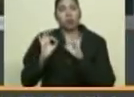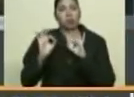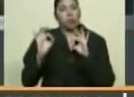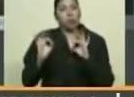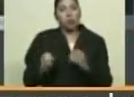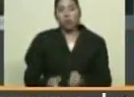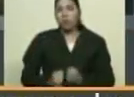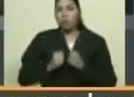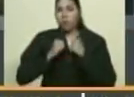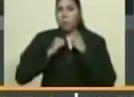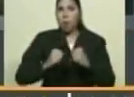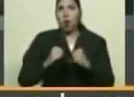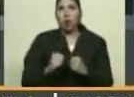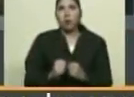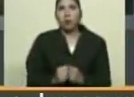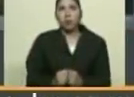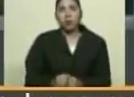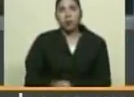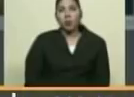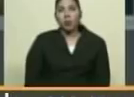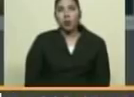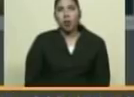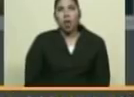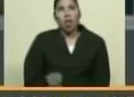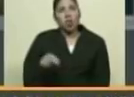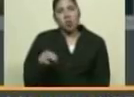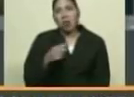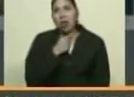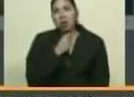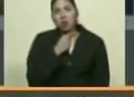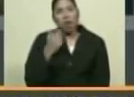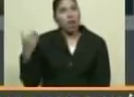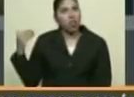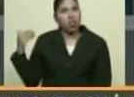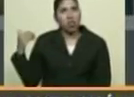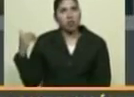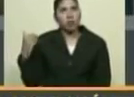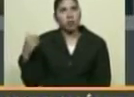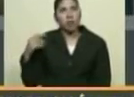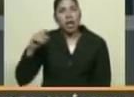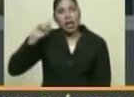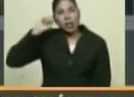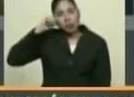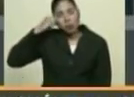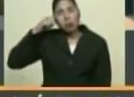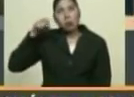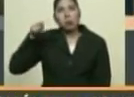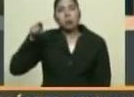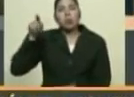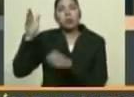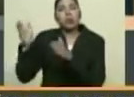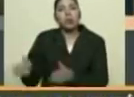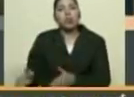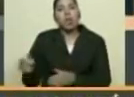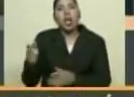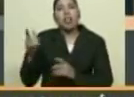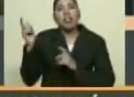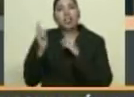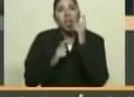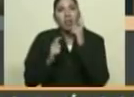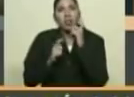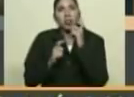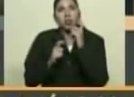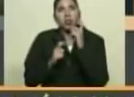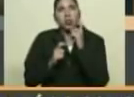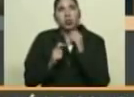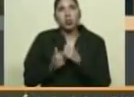Nunca nos ha gustado en lo personal. Buenas tardes, querido compañero, querida compañera. Aquí estamos en el Orza.